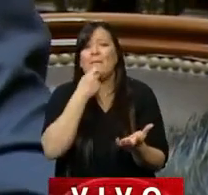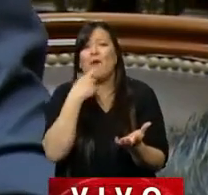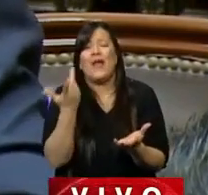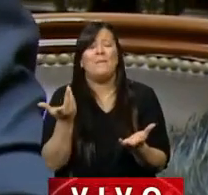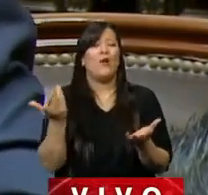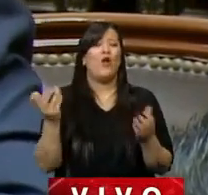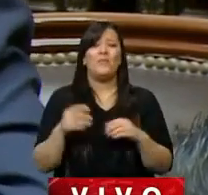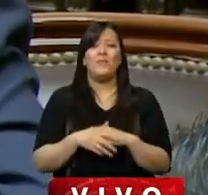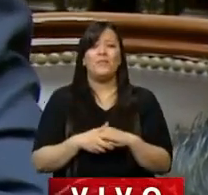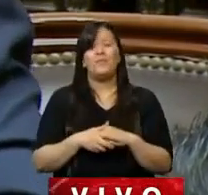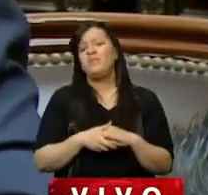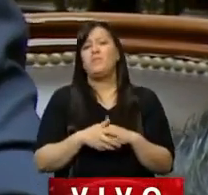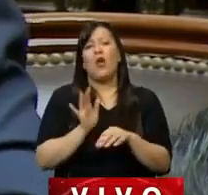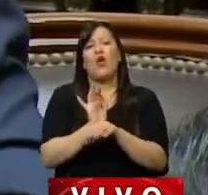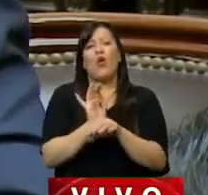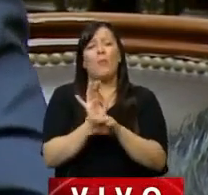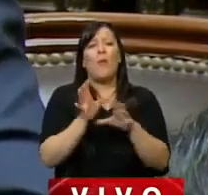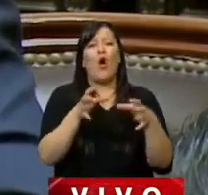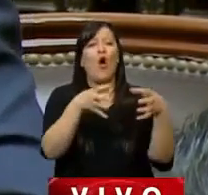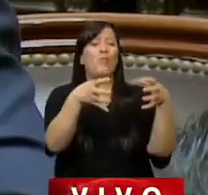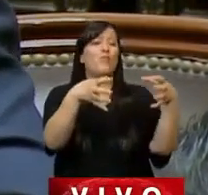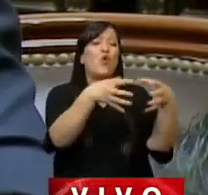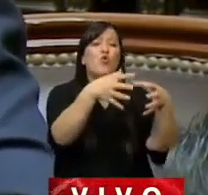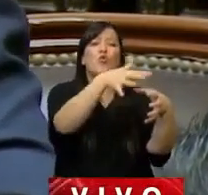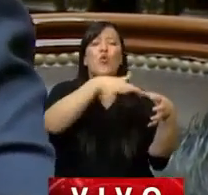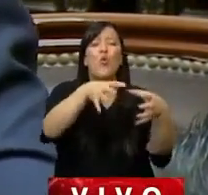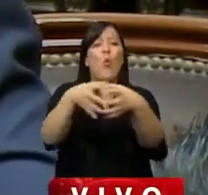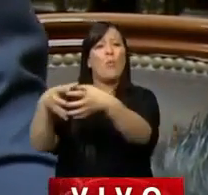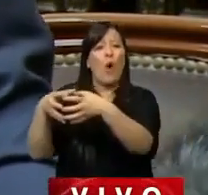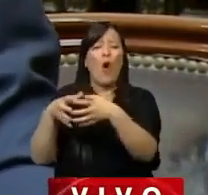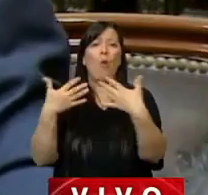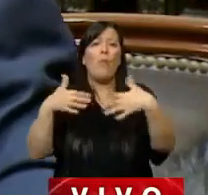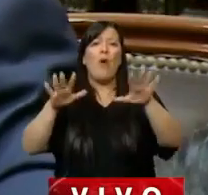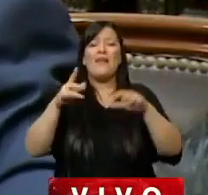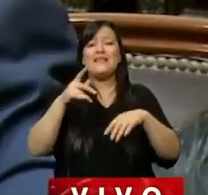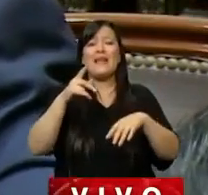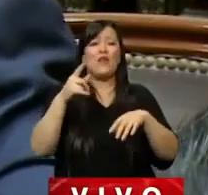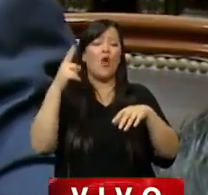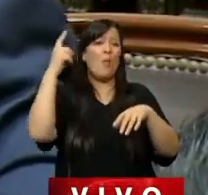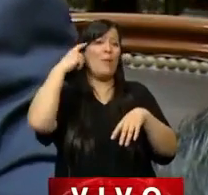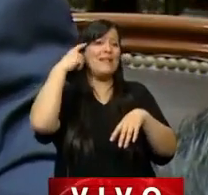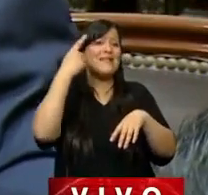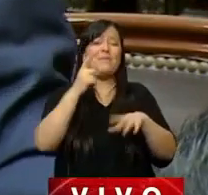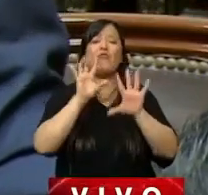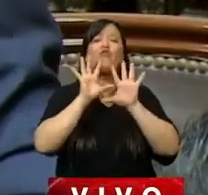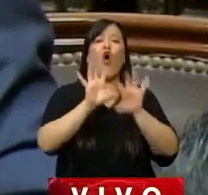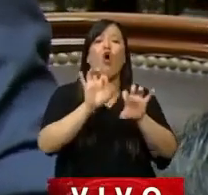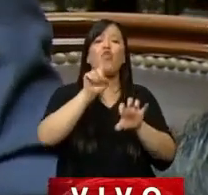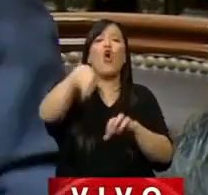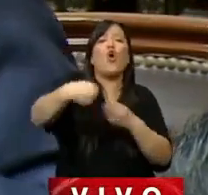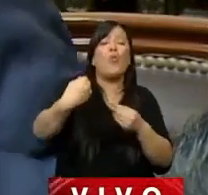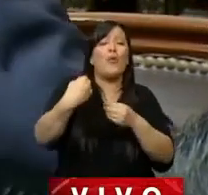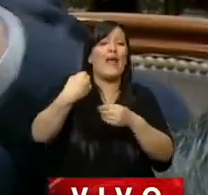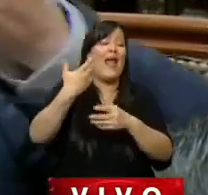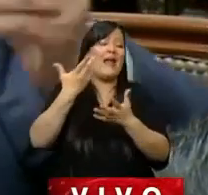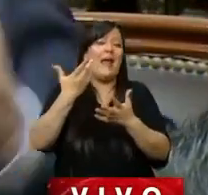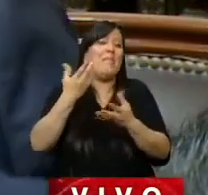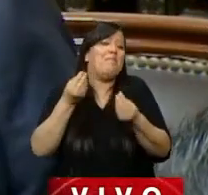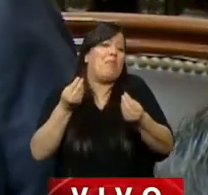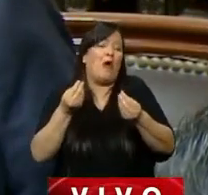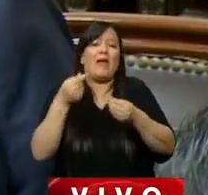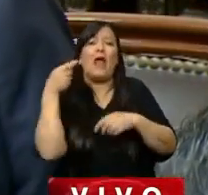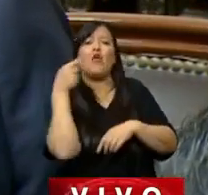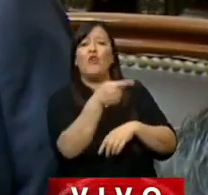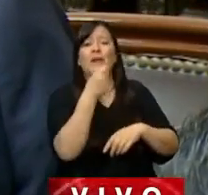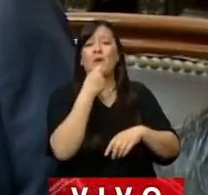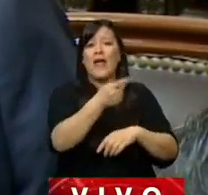particular, digamos, colectividad, que puede ser un pensamiento de odio que está basado en ir en contra de alguien porque tiene